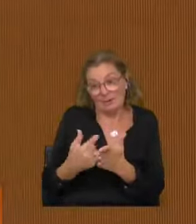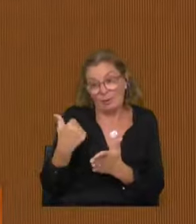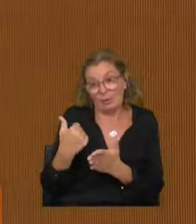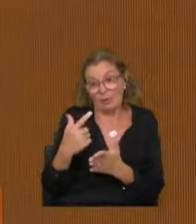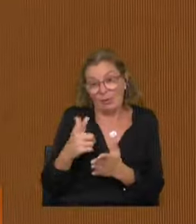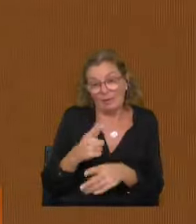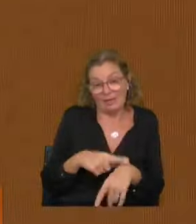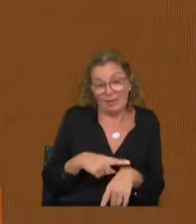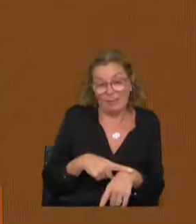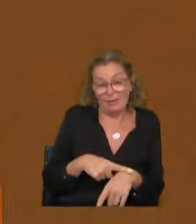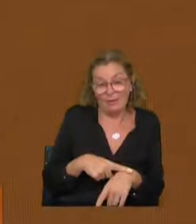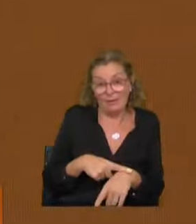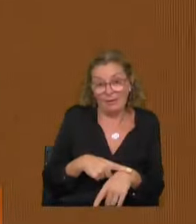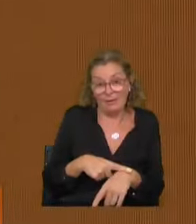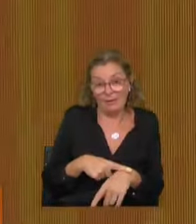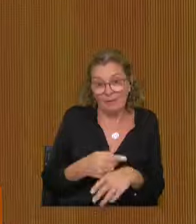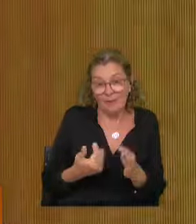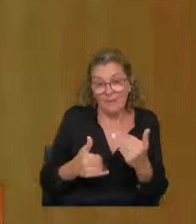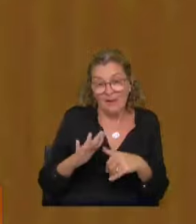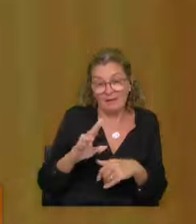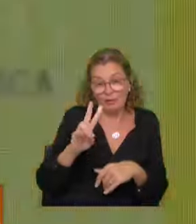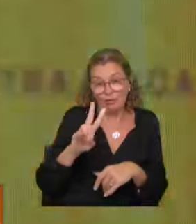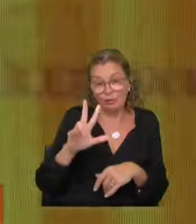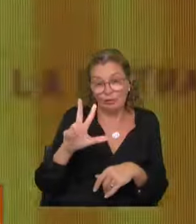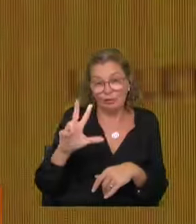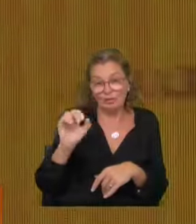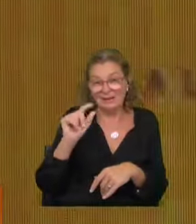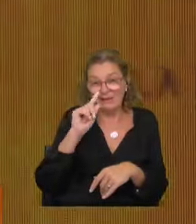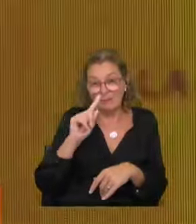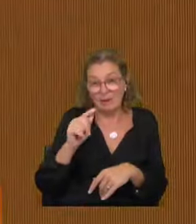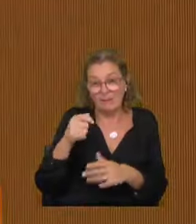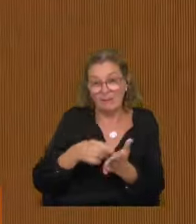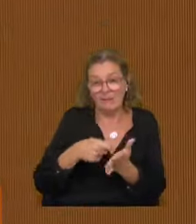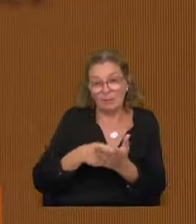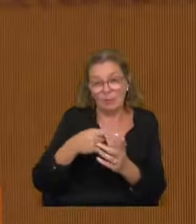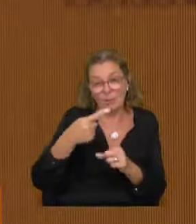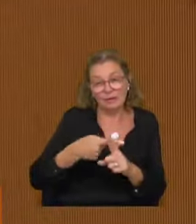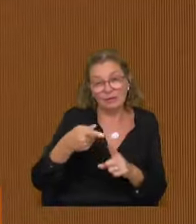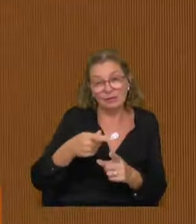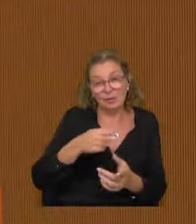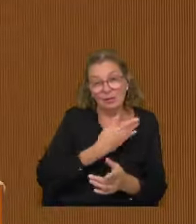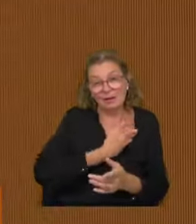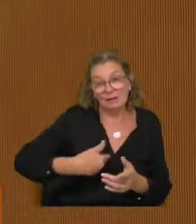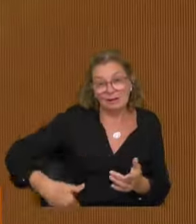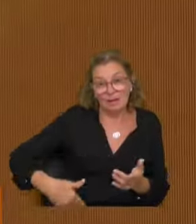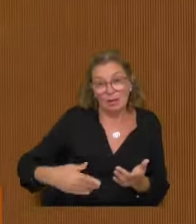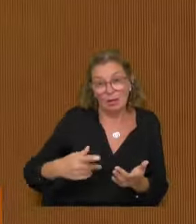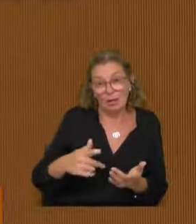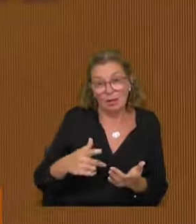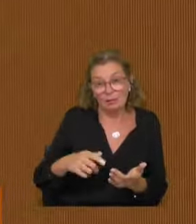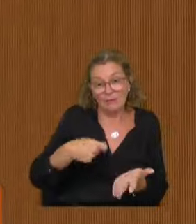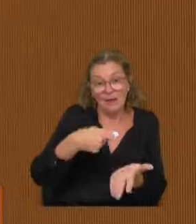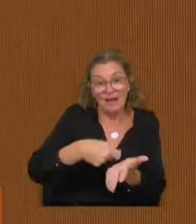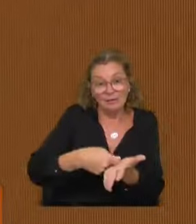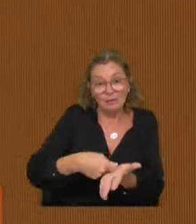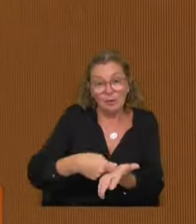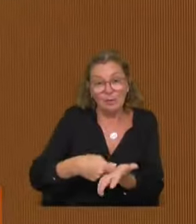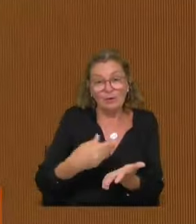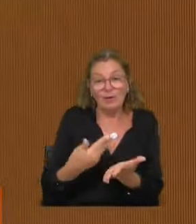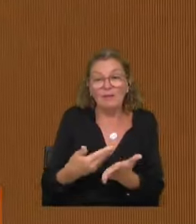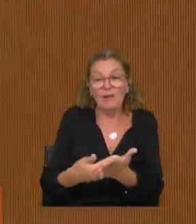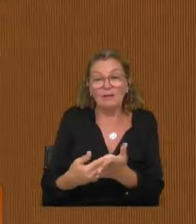a tiempo cuesta más de 230.000 pesos por mes Esto es lo que el estado está pagando hoy por desproteger entonces